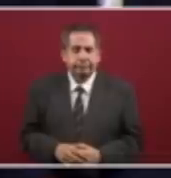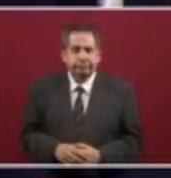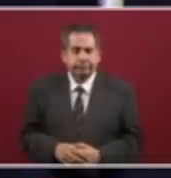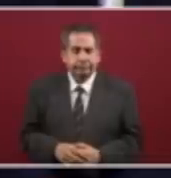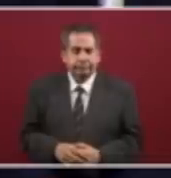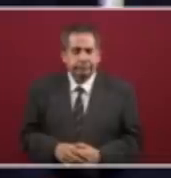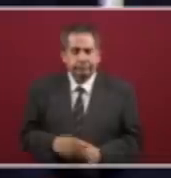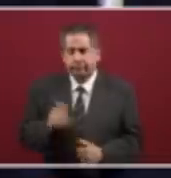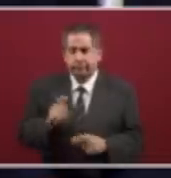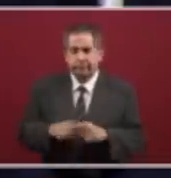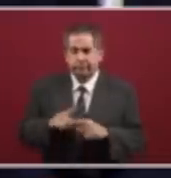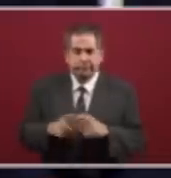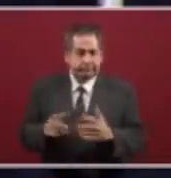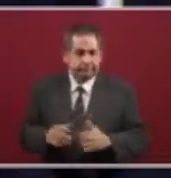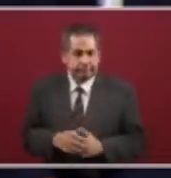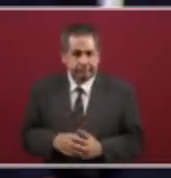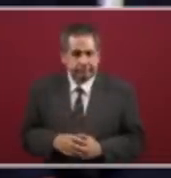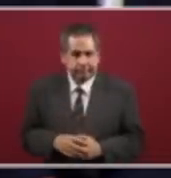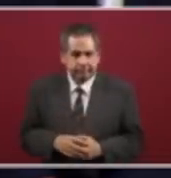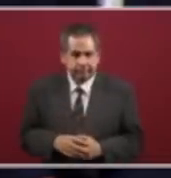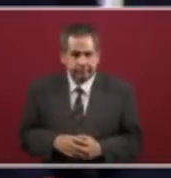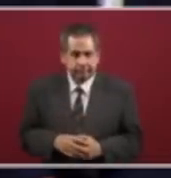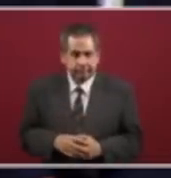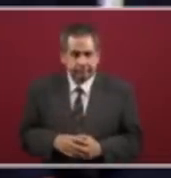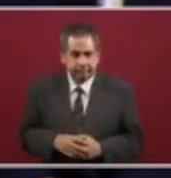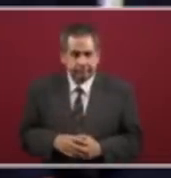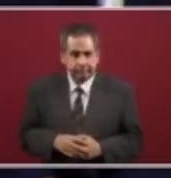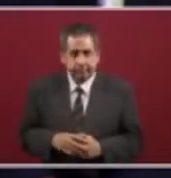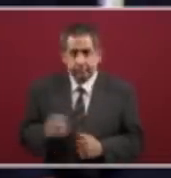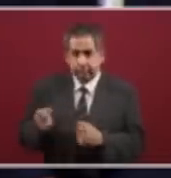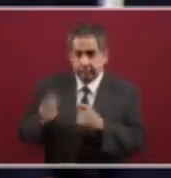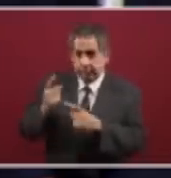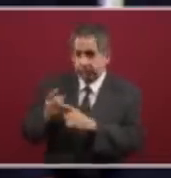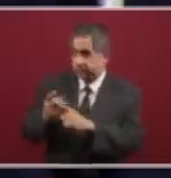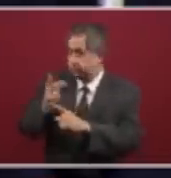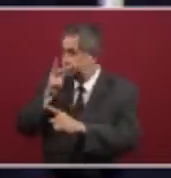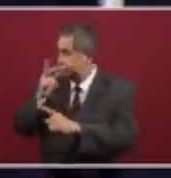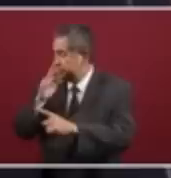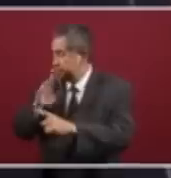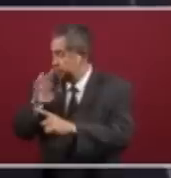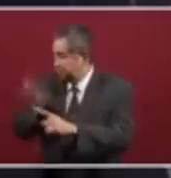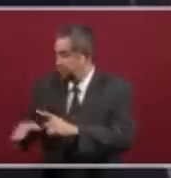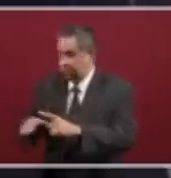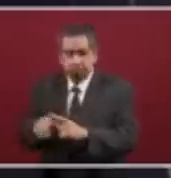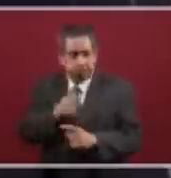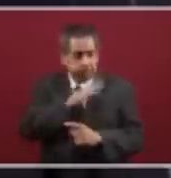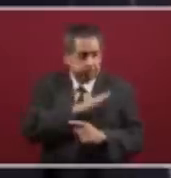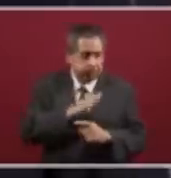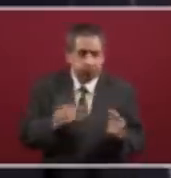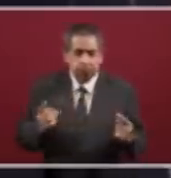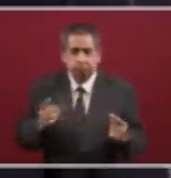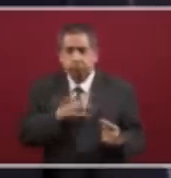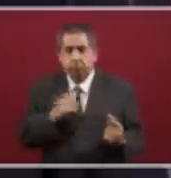de quienes incluso perdieron a sus padres de sus familiares